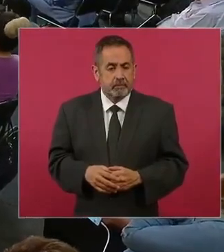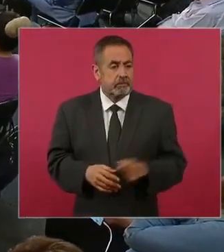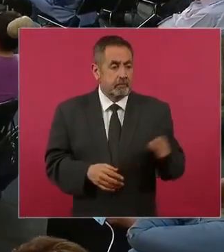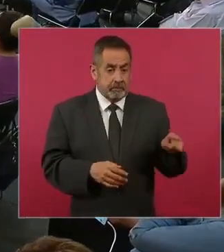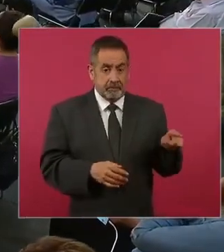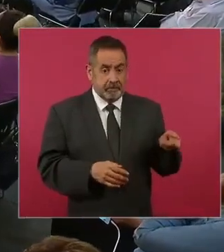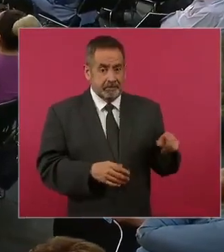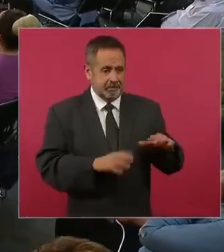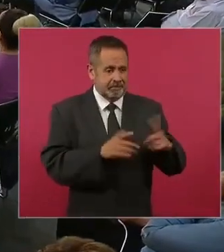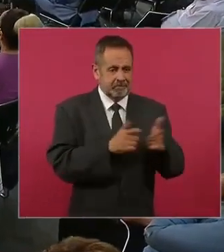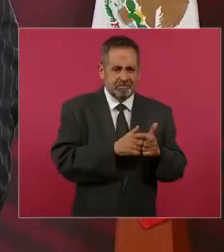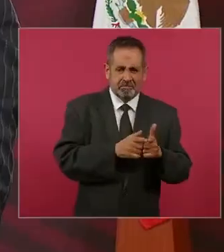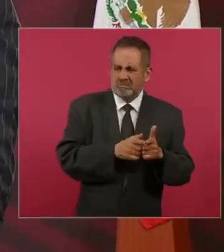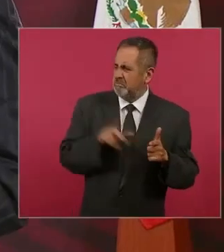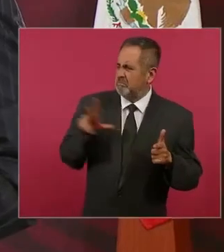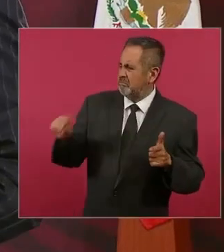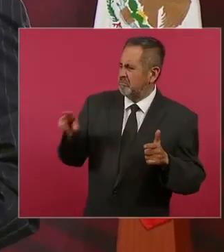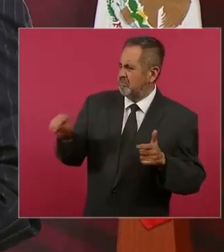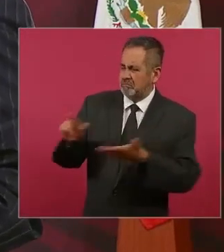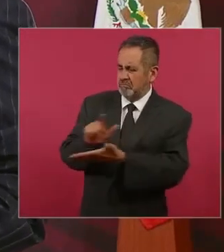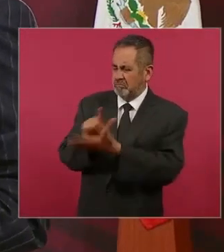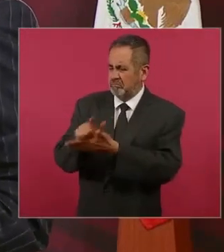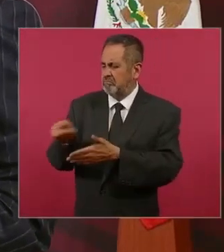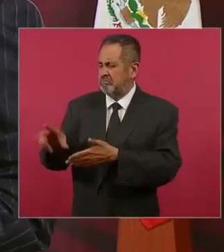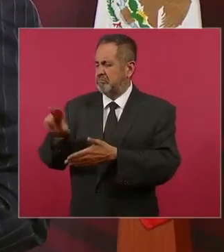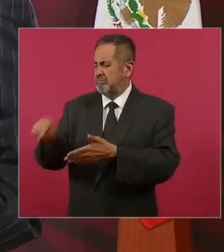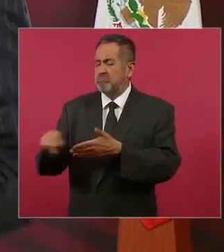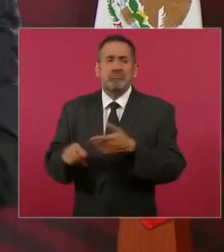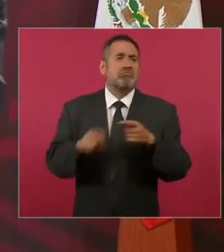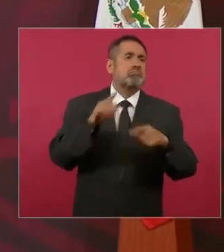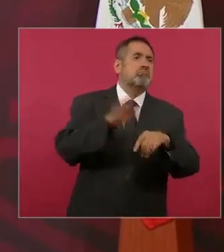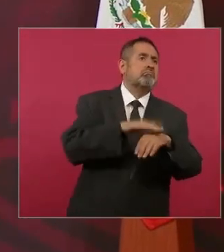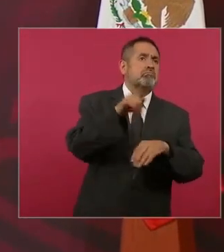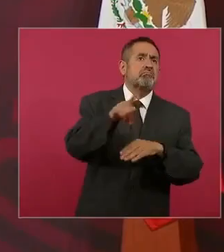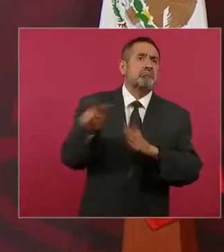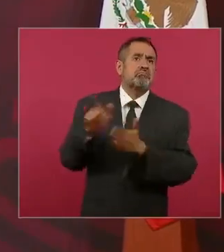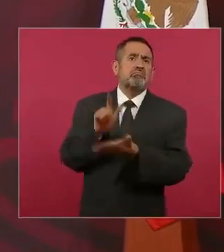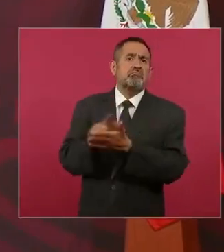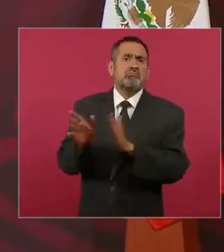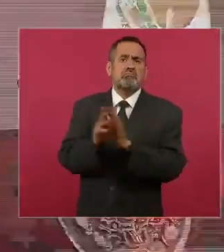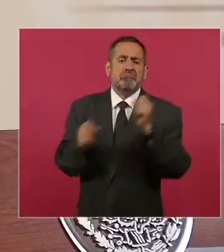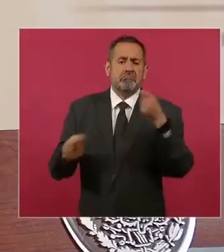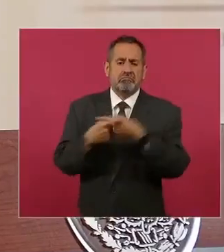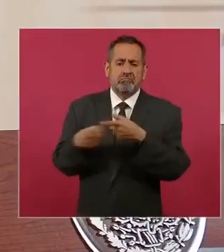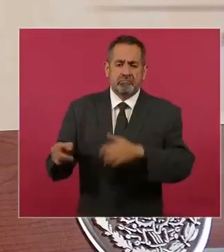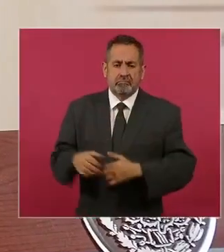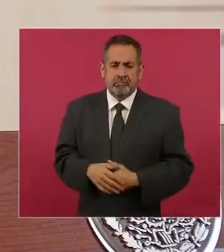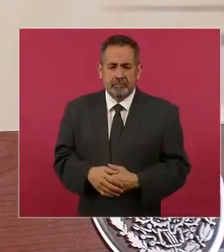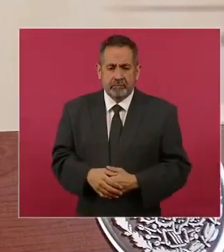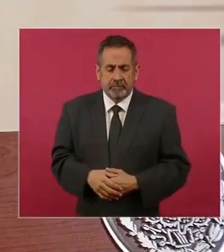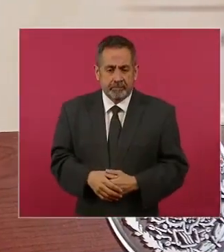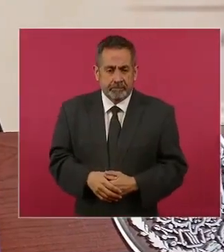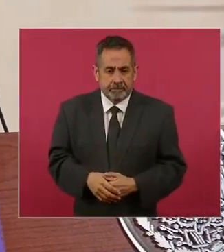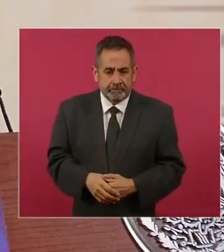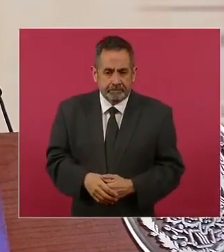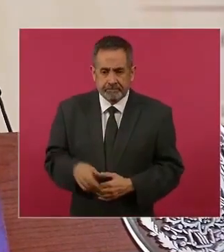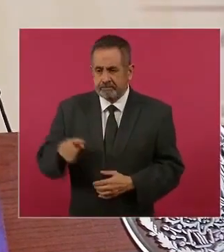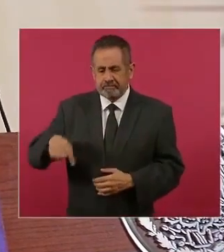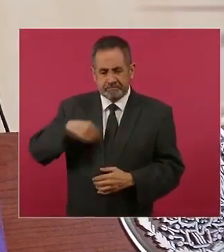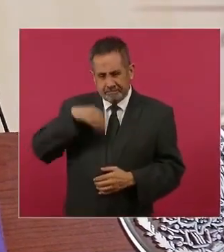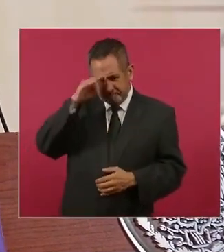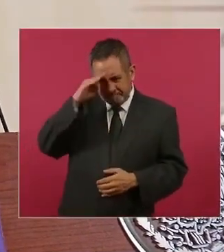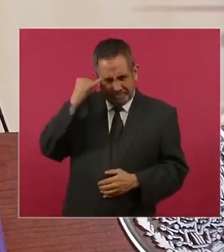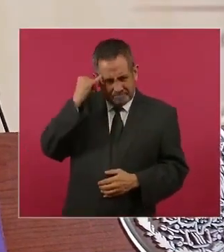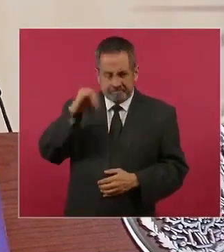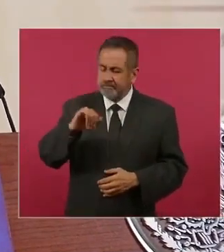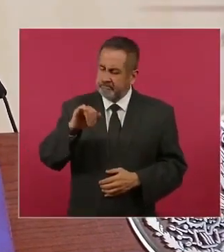recurso para declarar inconstitucional. Yo dije, ahora sí me voy a meter,